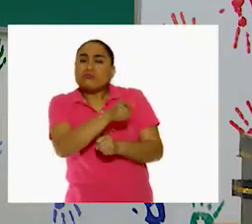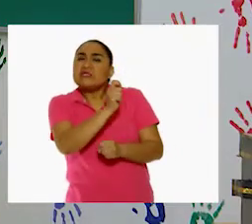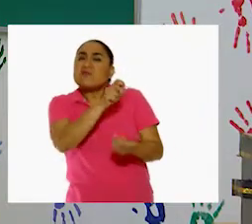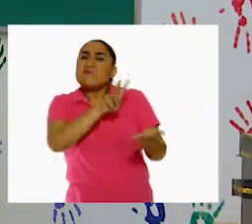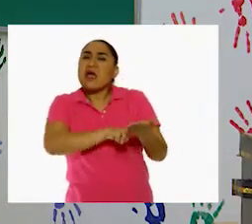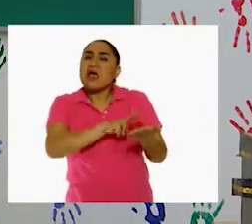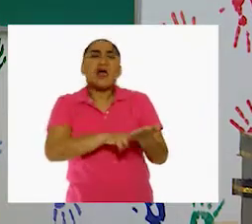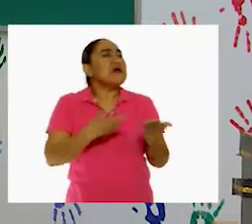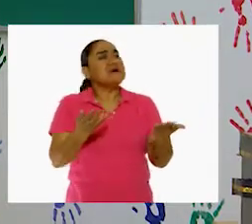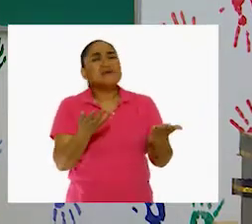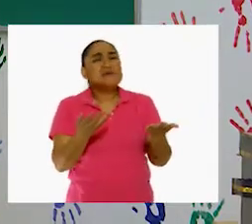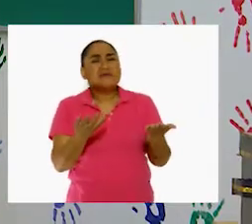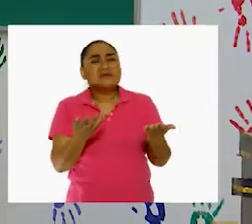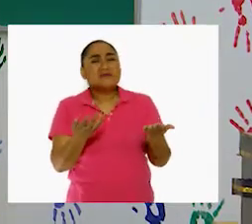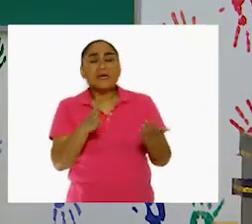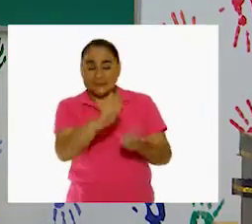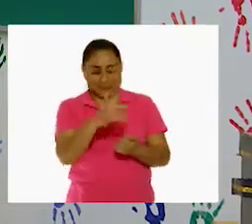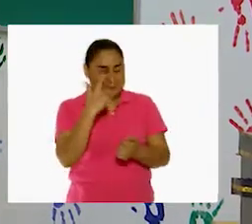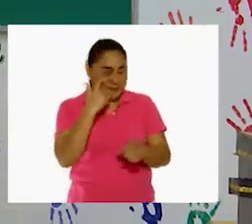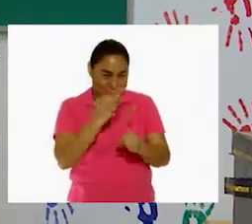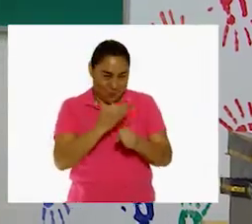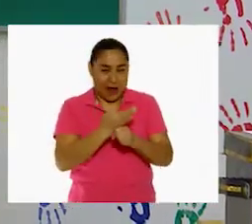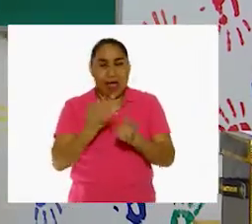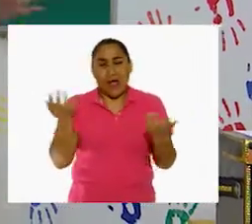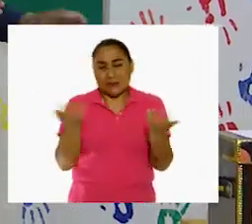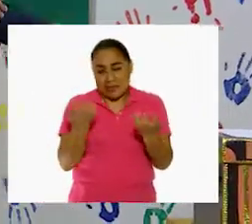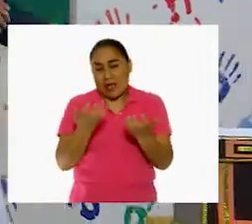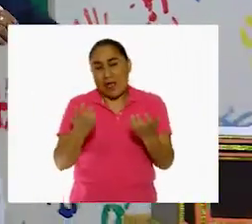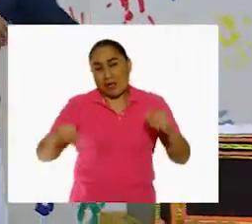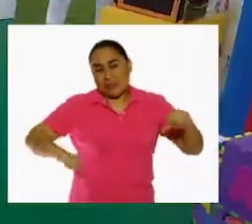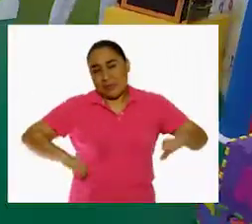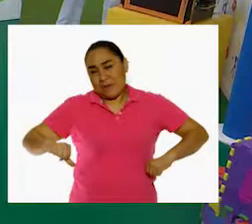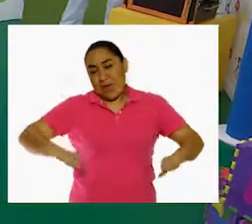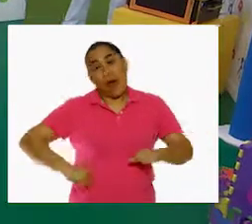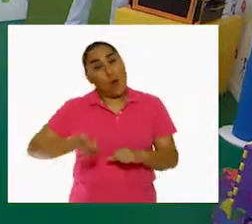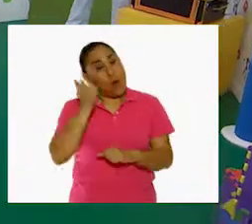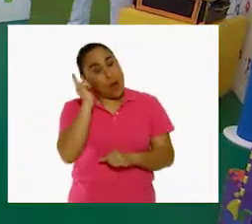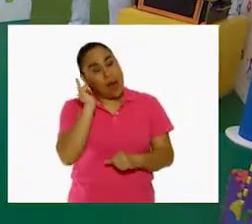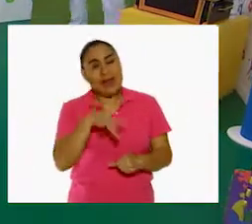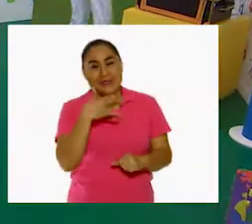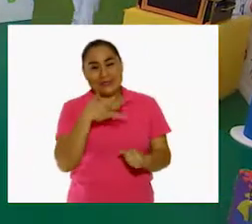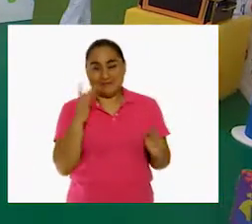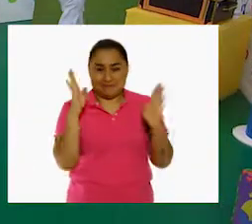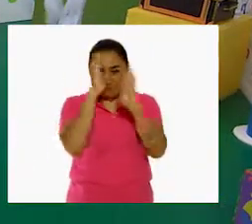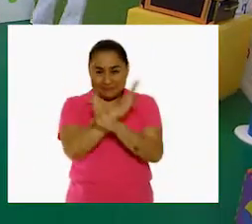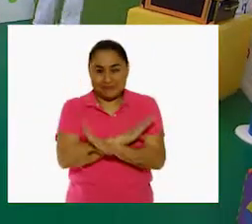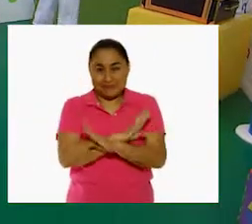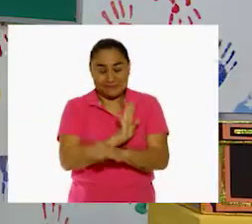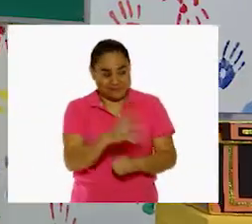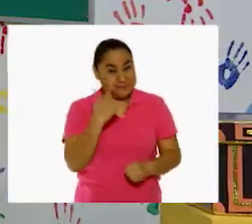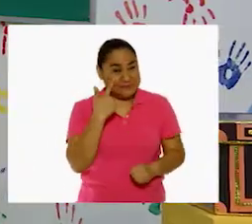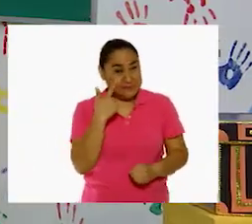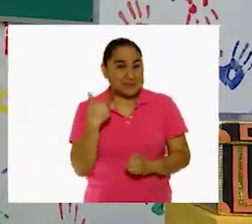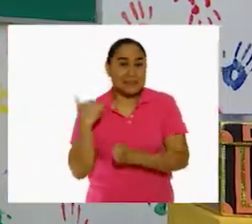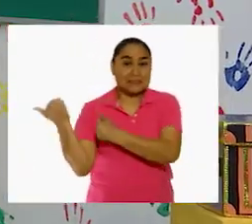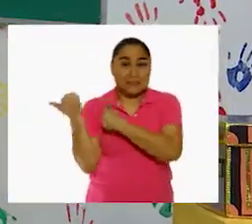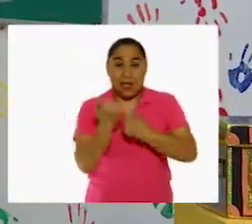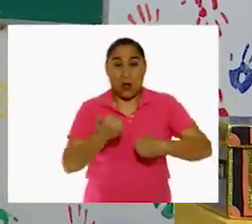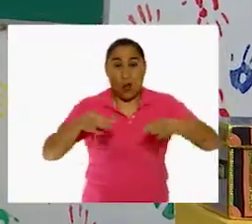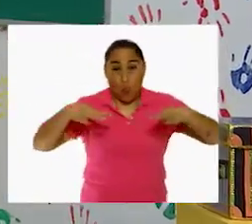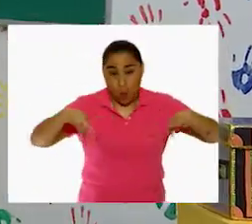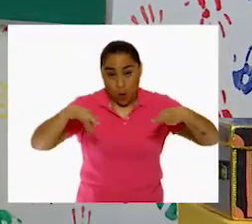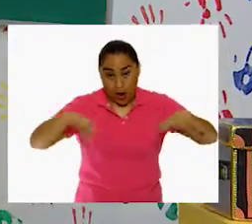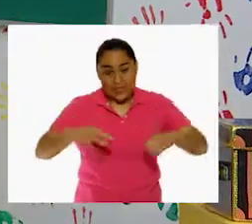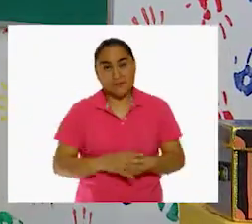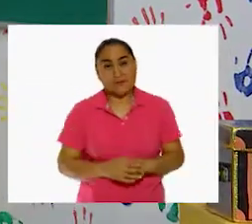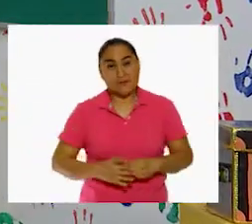Vamos a hacer una actividad. Espero le sea divertida. Para esto... traigo unas hojas y en esta actividad tenemos